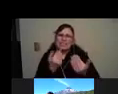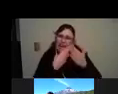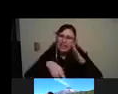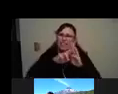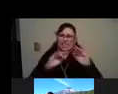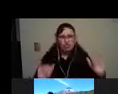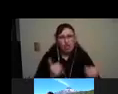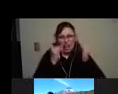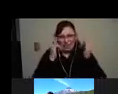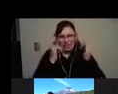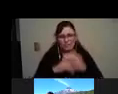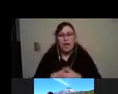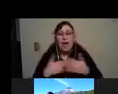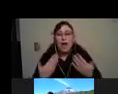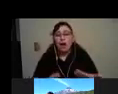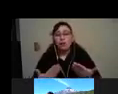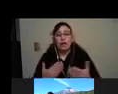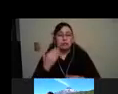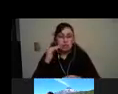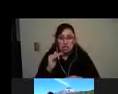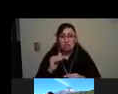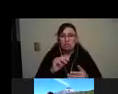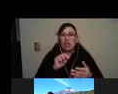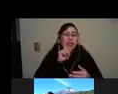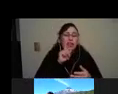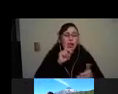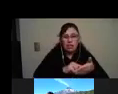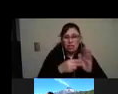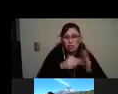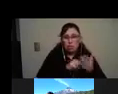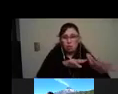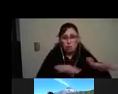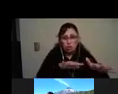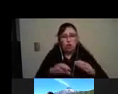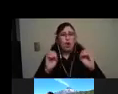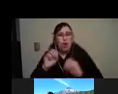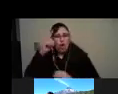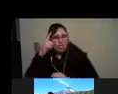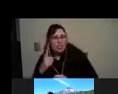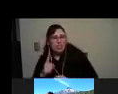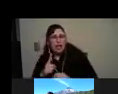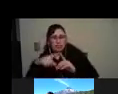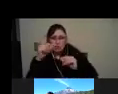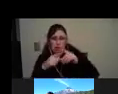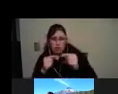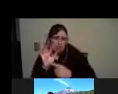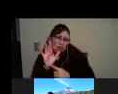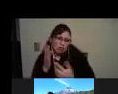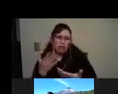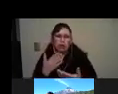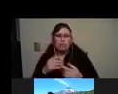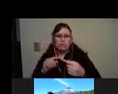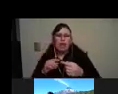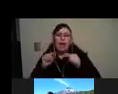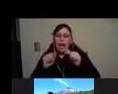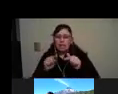ser niños con trastornos neuromotores, a pesar de ser niños con daño neurológico, ¿cierto? Son niños que son sujetos de derechos como